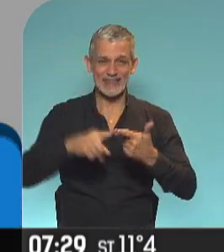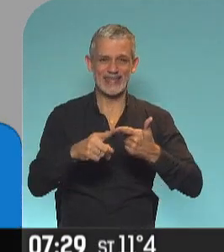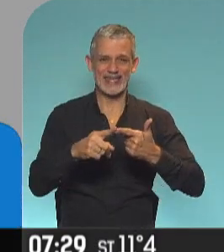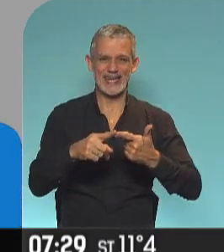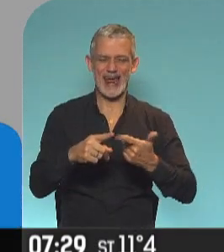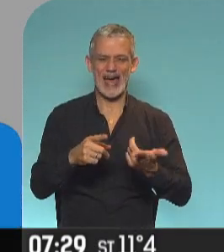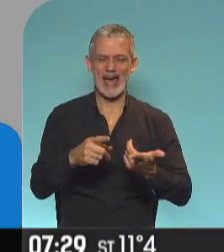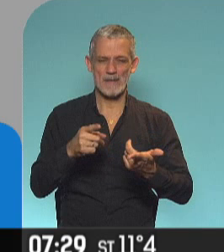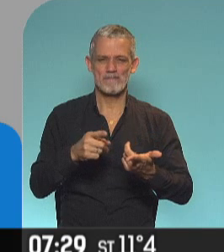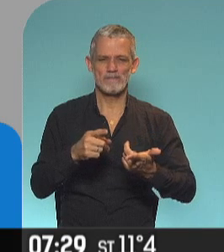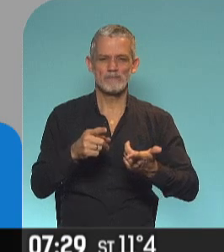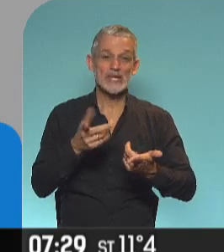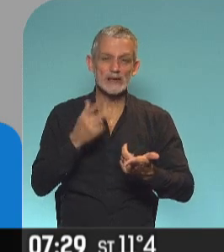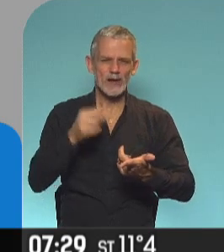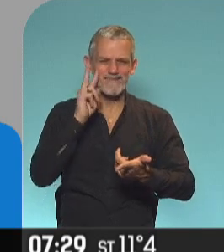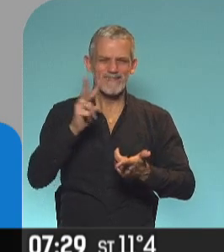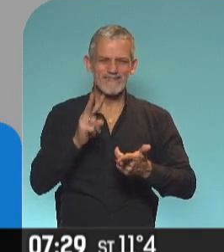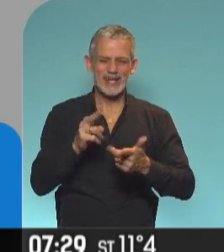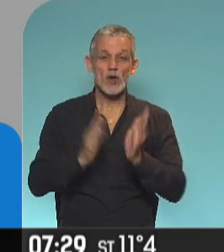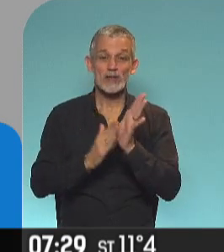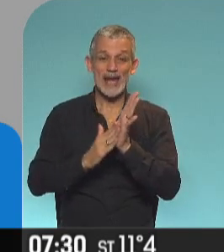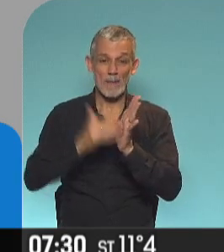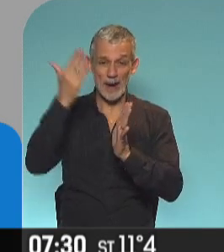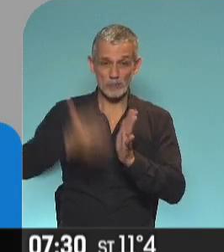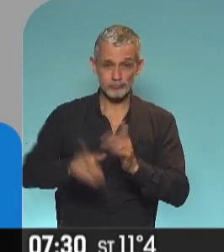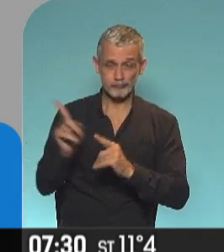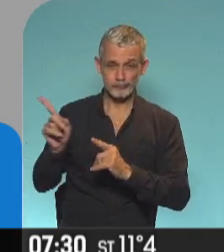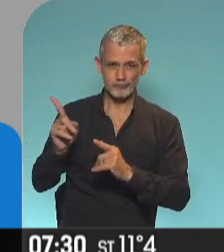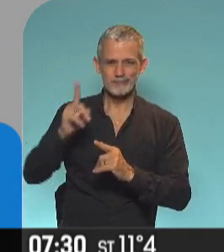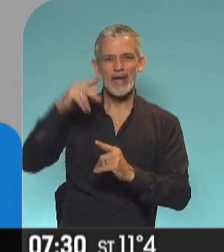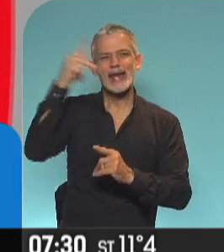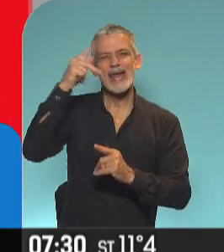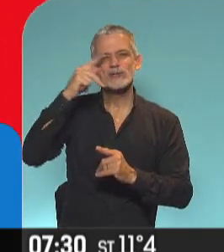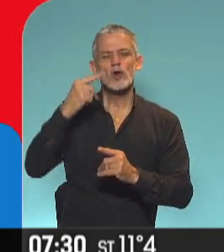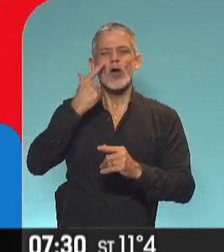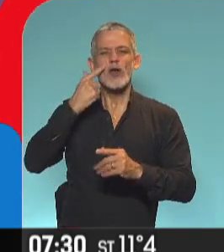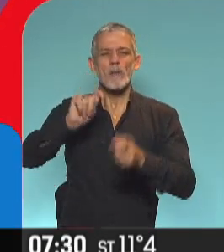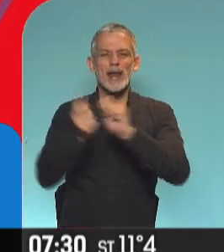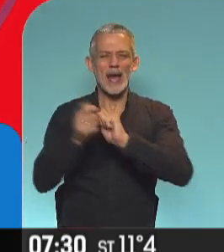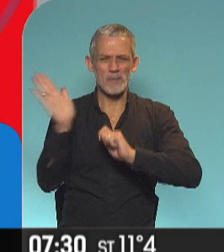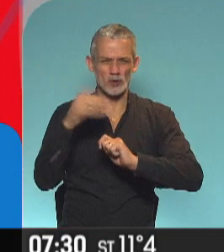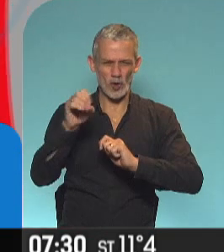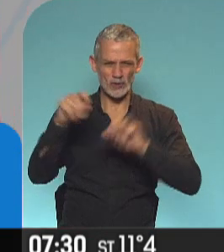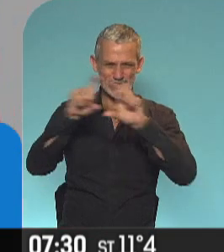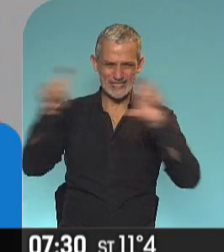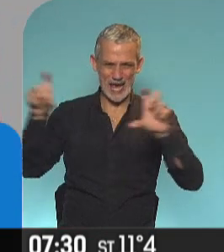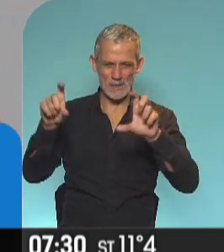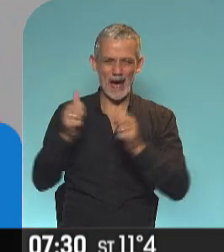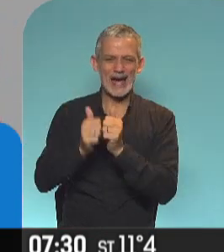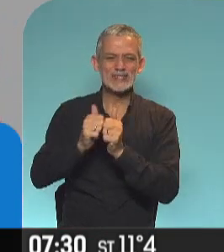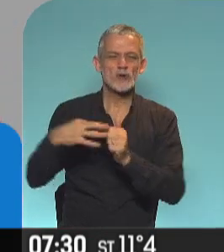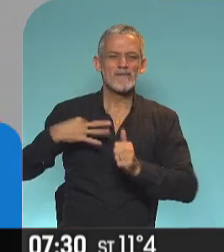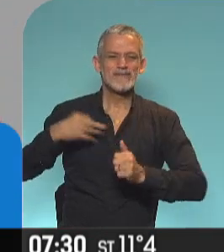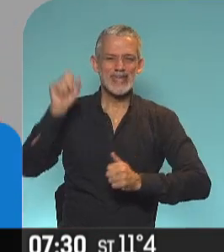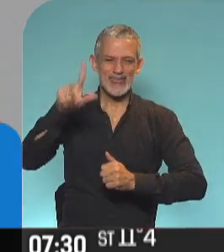Kirchner. De hecho, estamos viendo justamente la tapa. Exacto. Néstor, el hombre que cambió todo, es la biografía entonces del